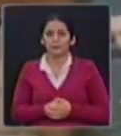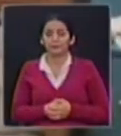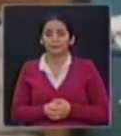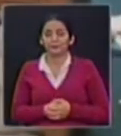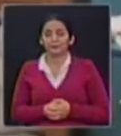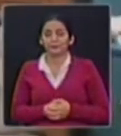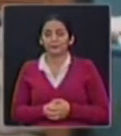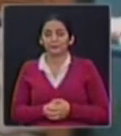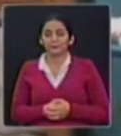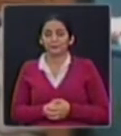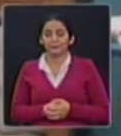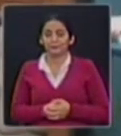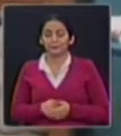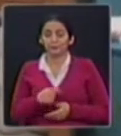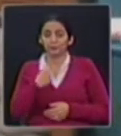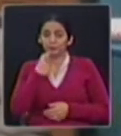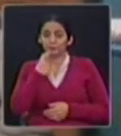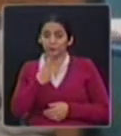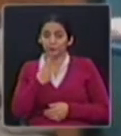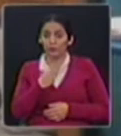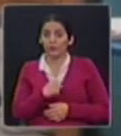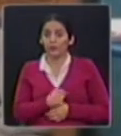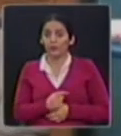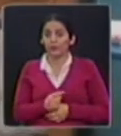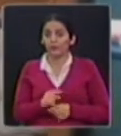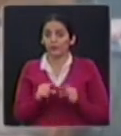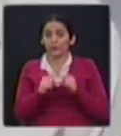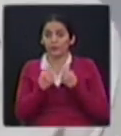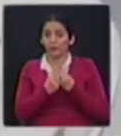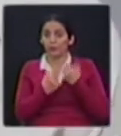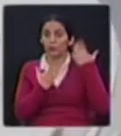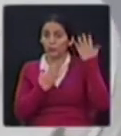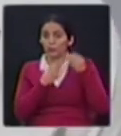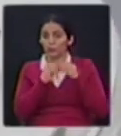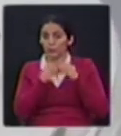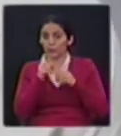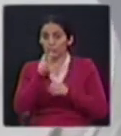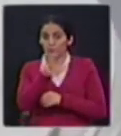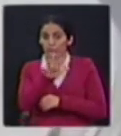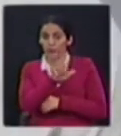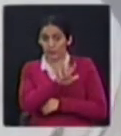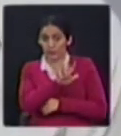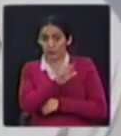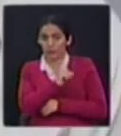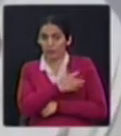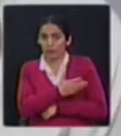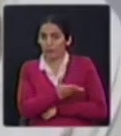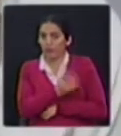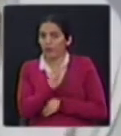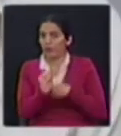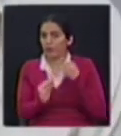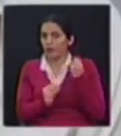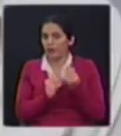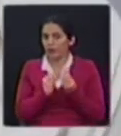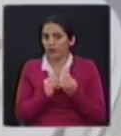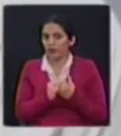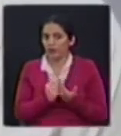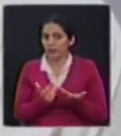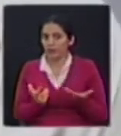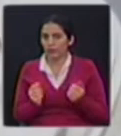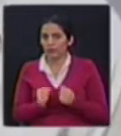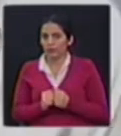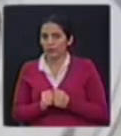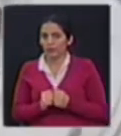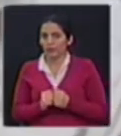Nacional frente a los militantes del movimiento Alianza País. El partido de gobierno le sacó en diputados a la lista